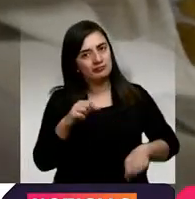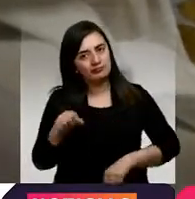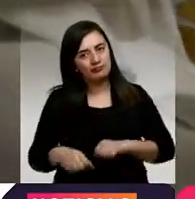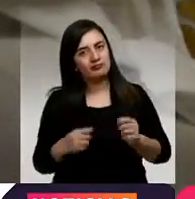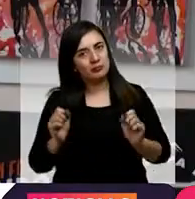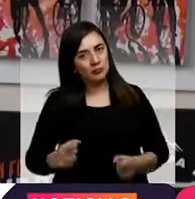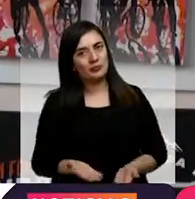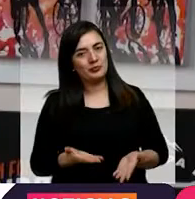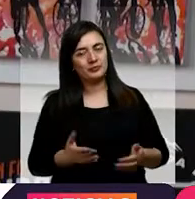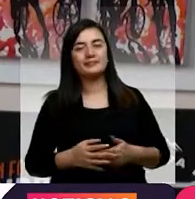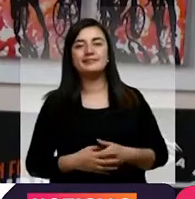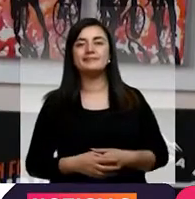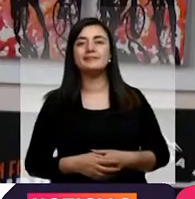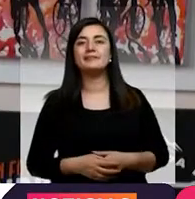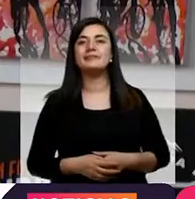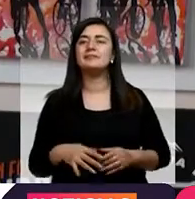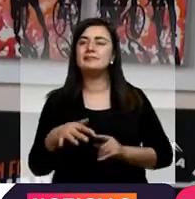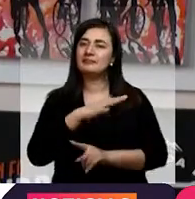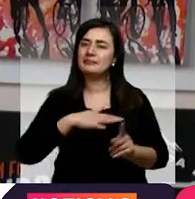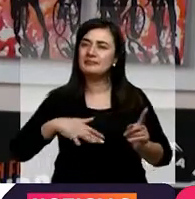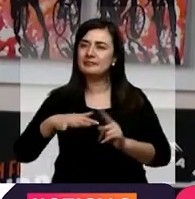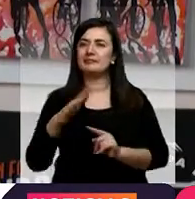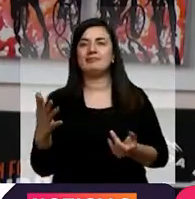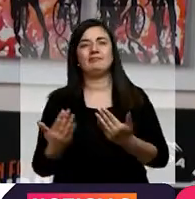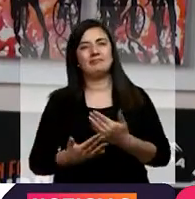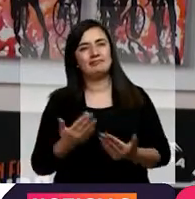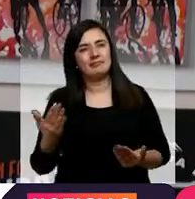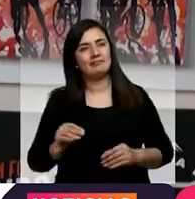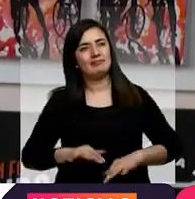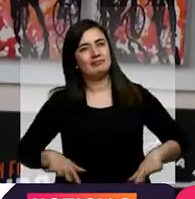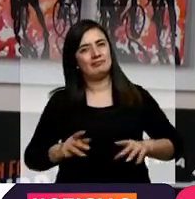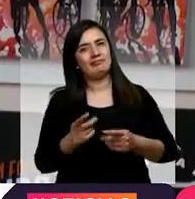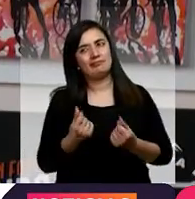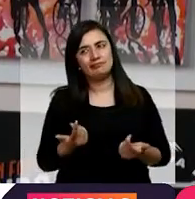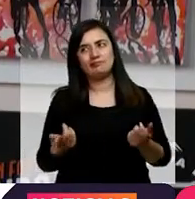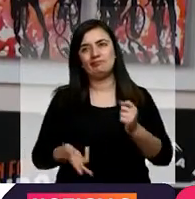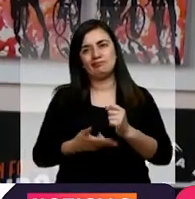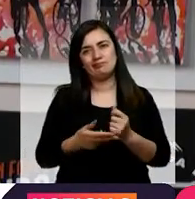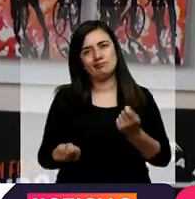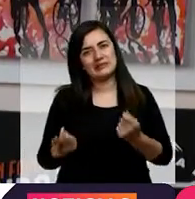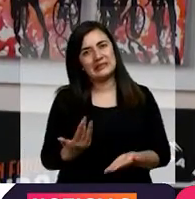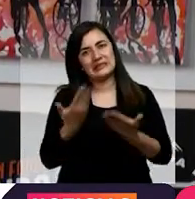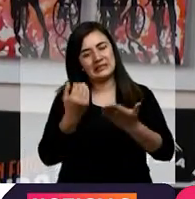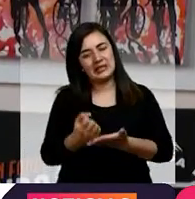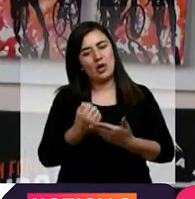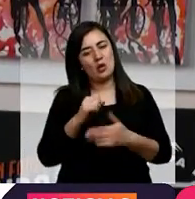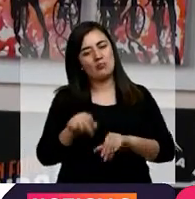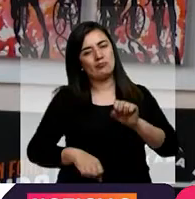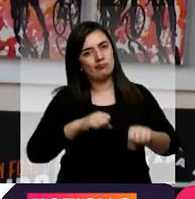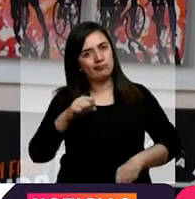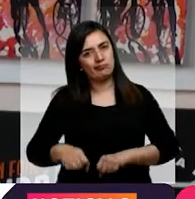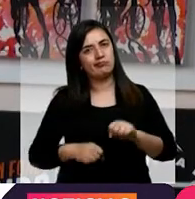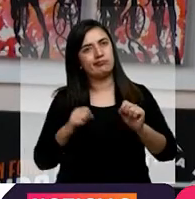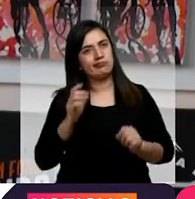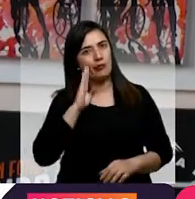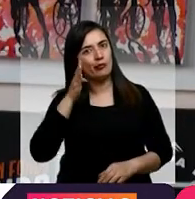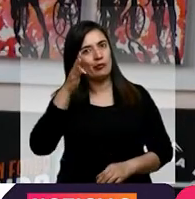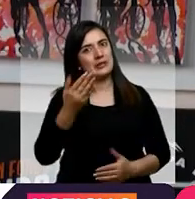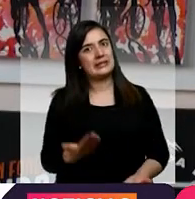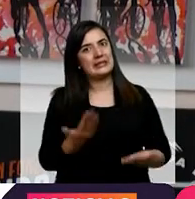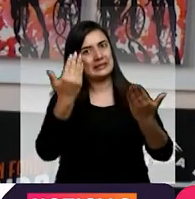su trabajo. Por medio ambiente, por facilidad, por costos, por todo, la bicicleta es un medio que a futuro va a ser,